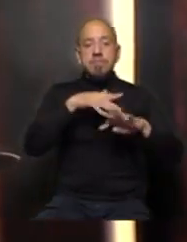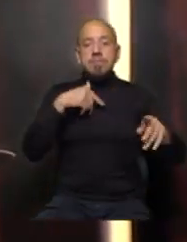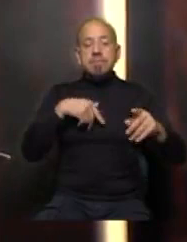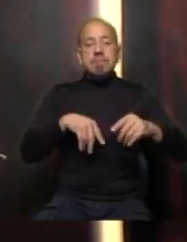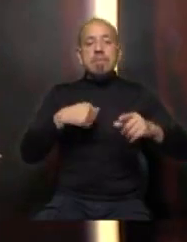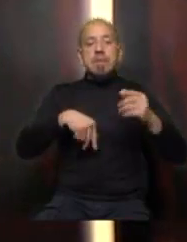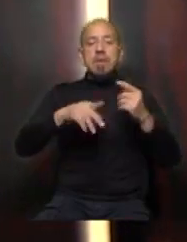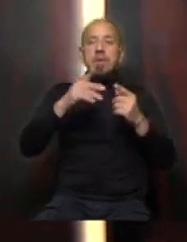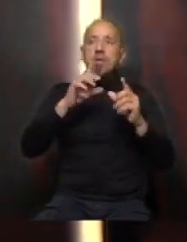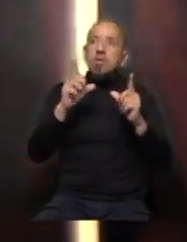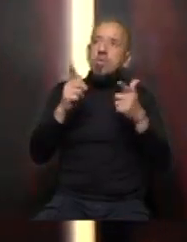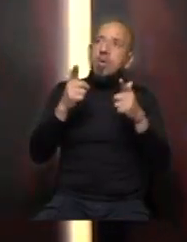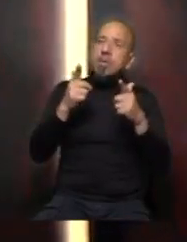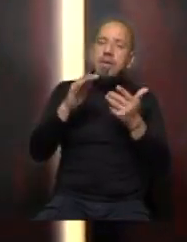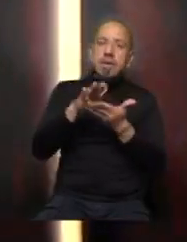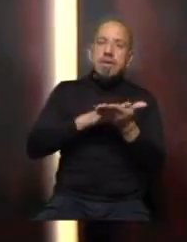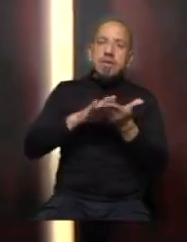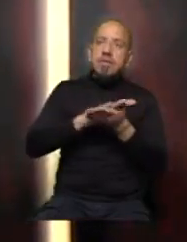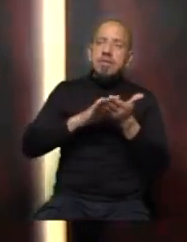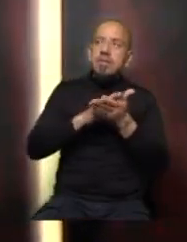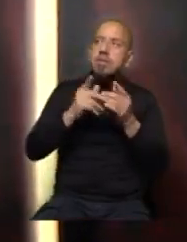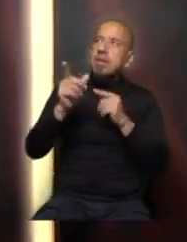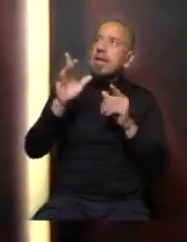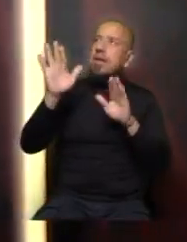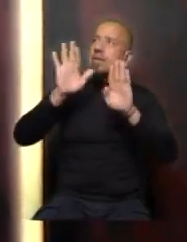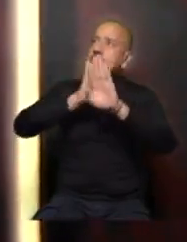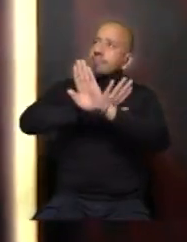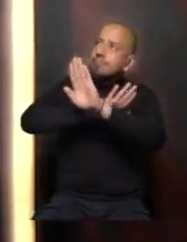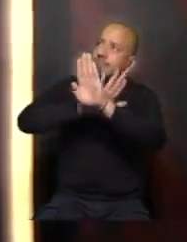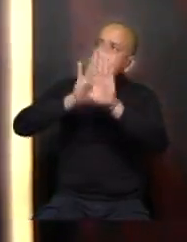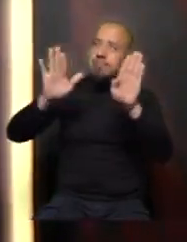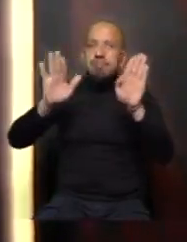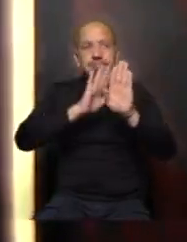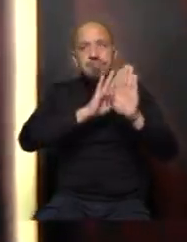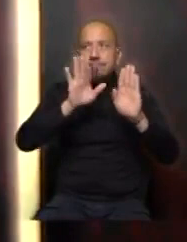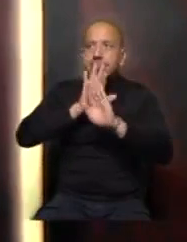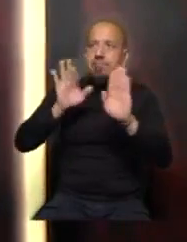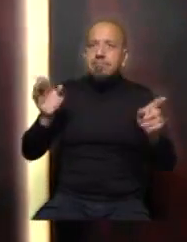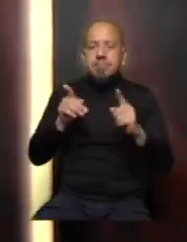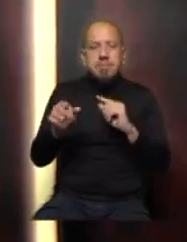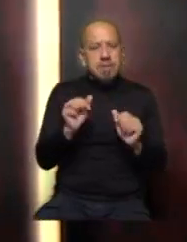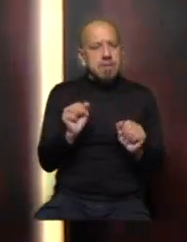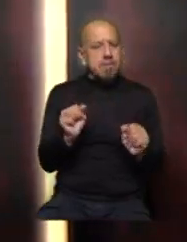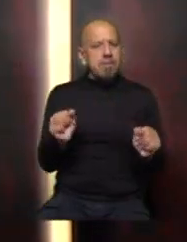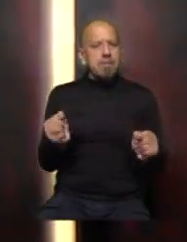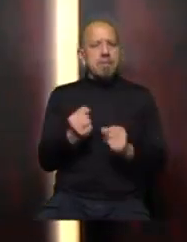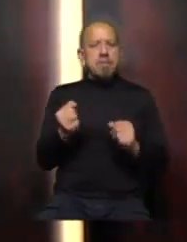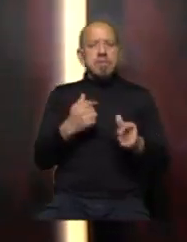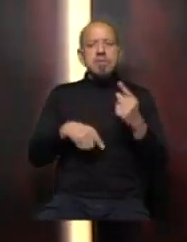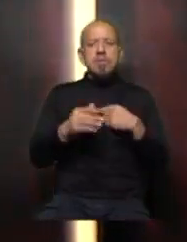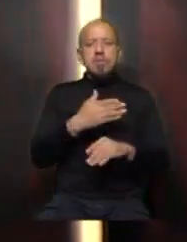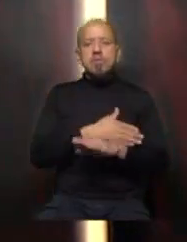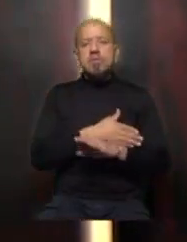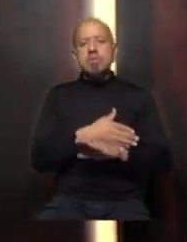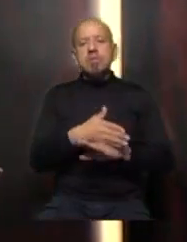sin el más leve rasguño en las altas paredes afirmaba aquella sensación de desapacible frío al cruzar de una